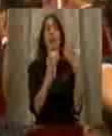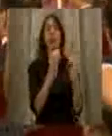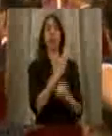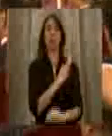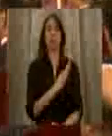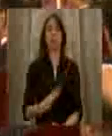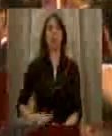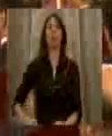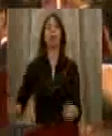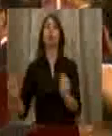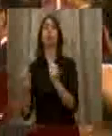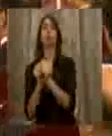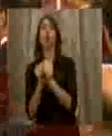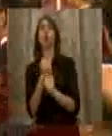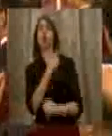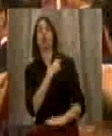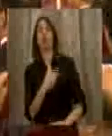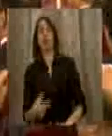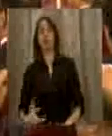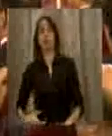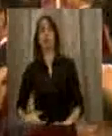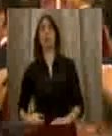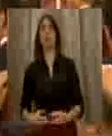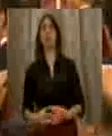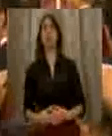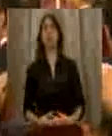Gobierno.